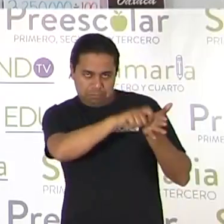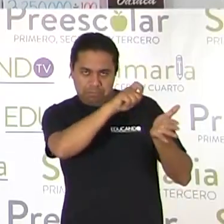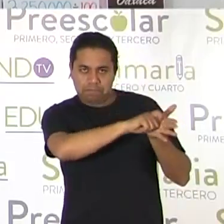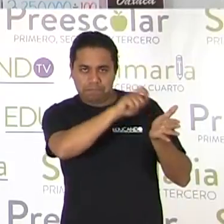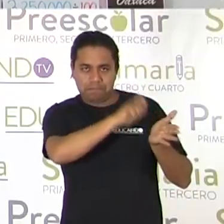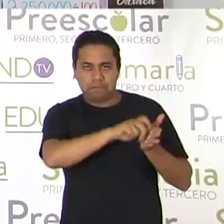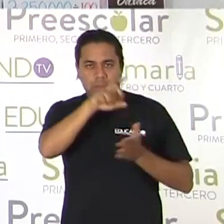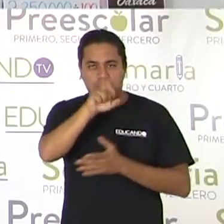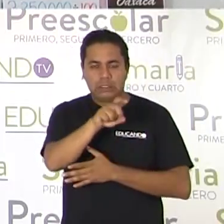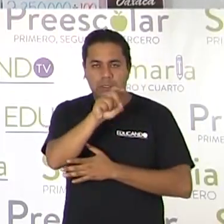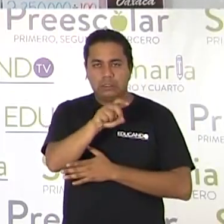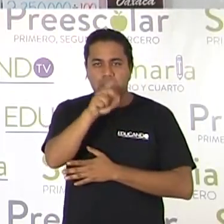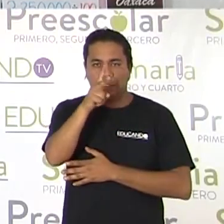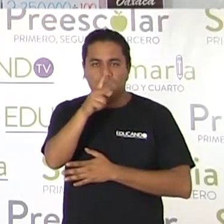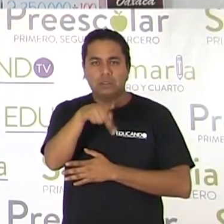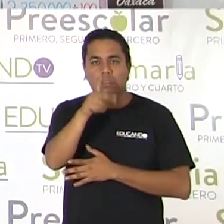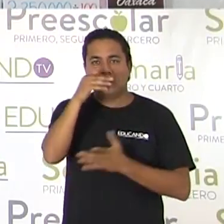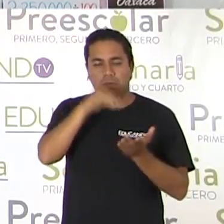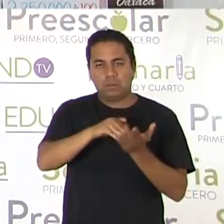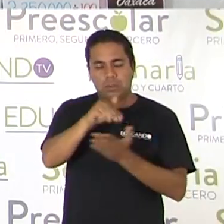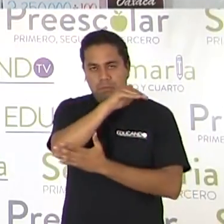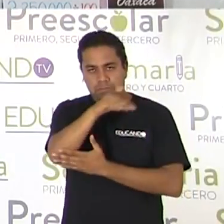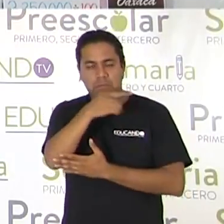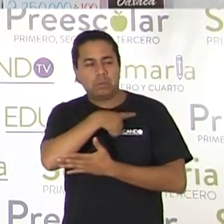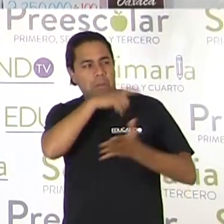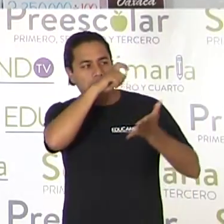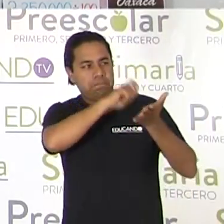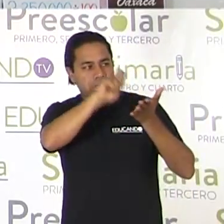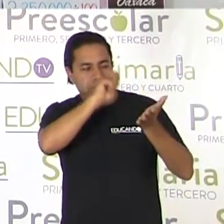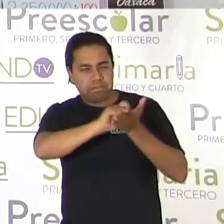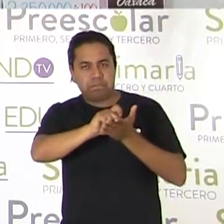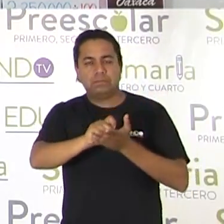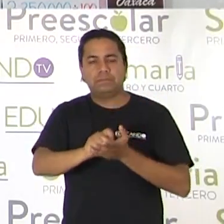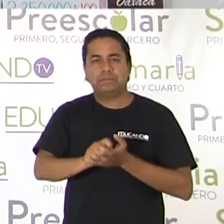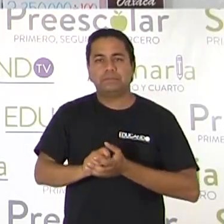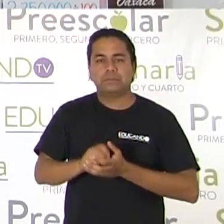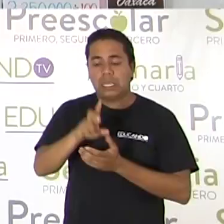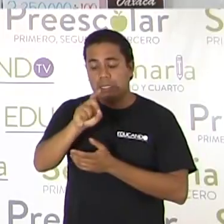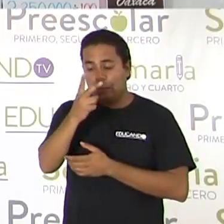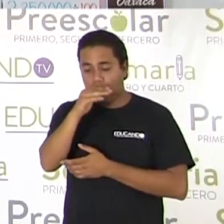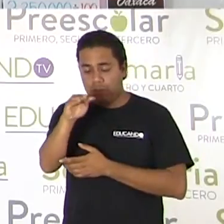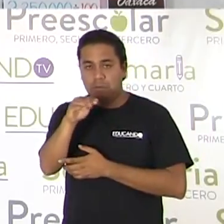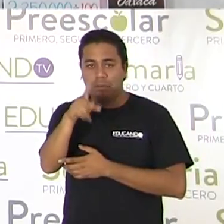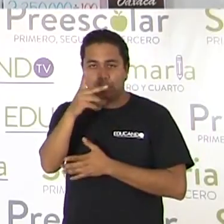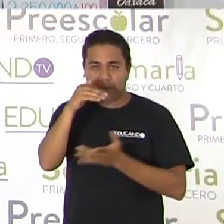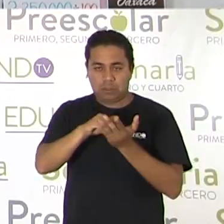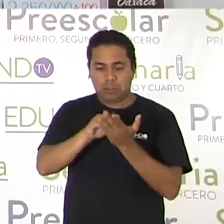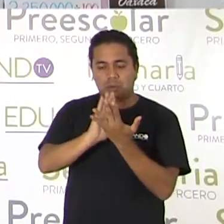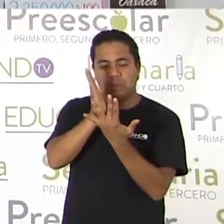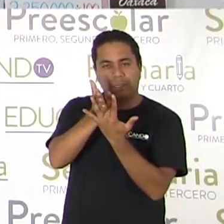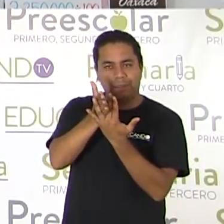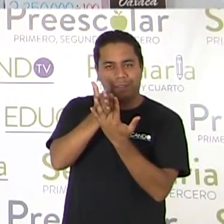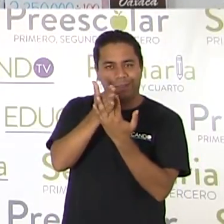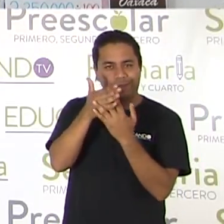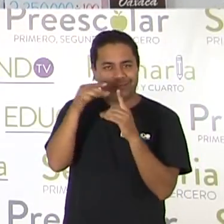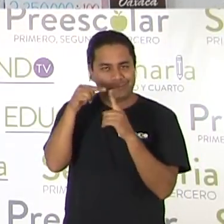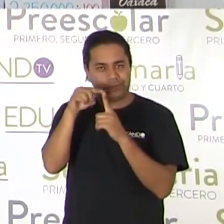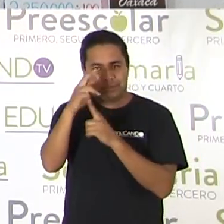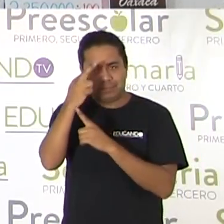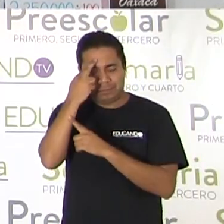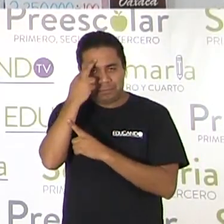esta parte y la voy aquí a representar, que en este caso serían 32 y medio kilómetros, entre, acuérdate